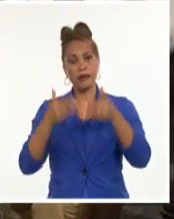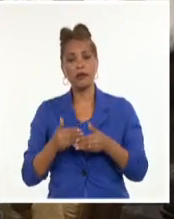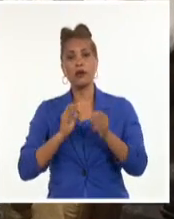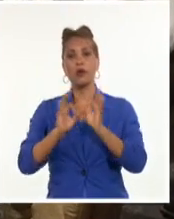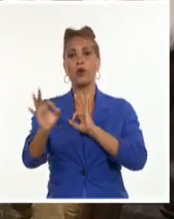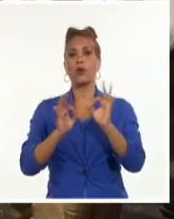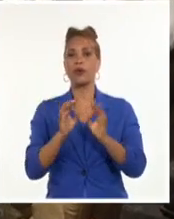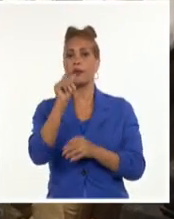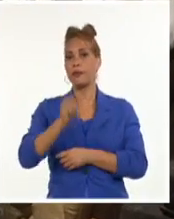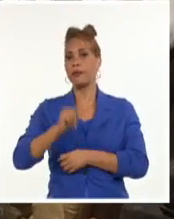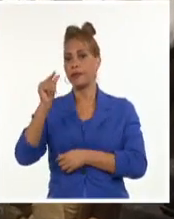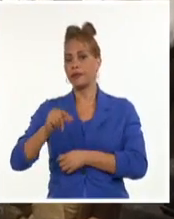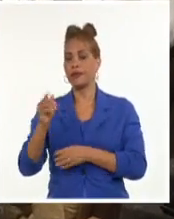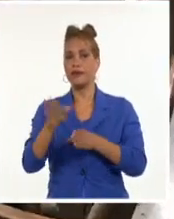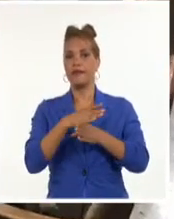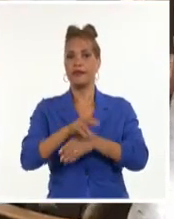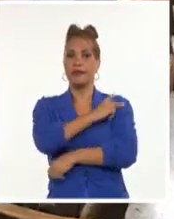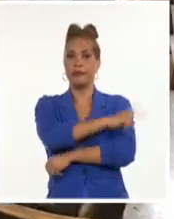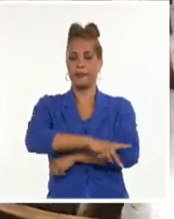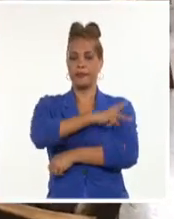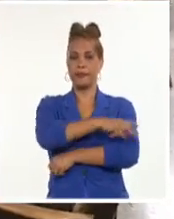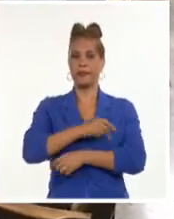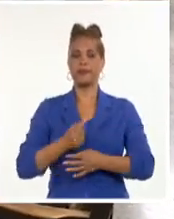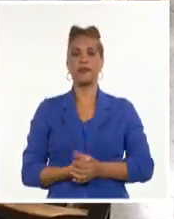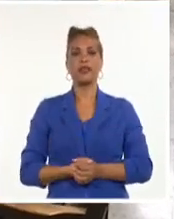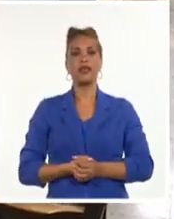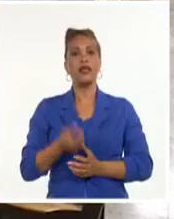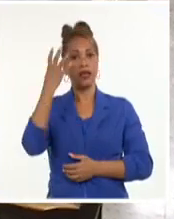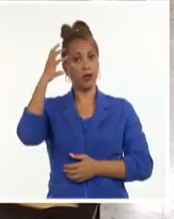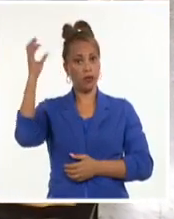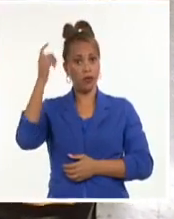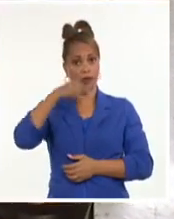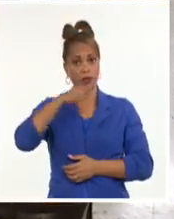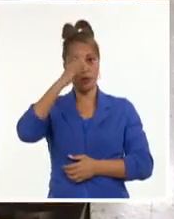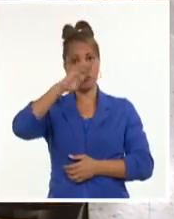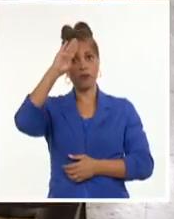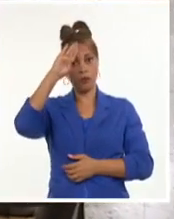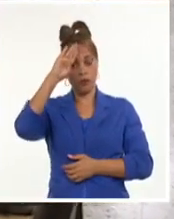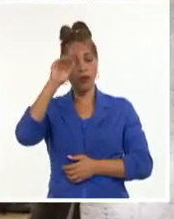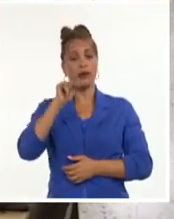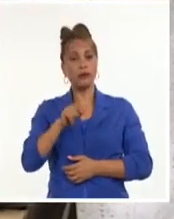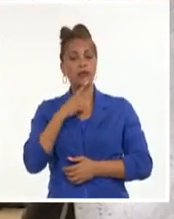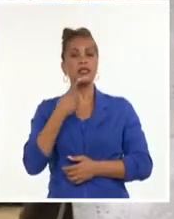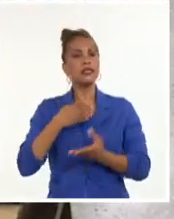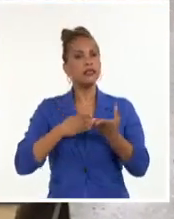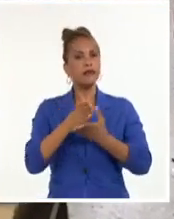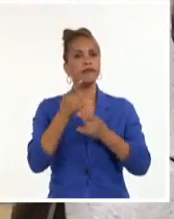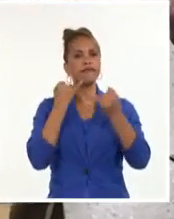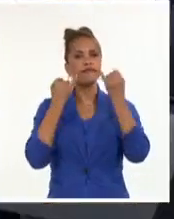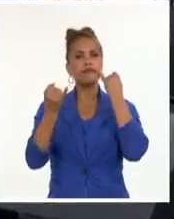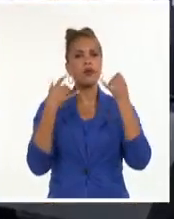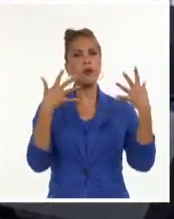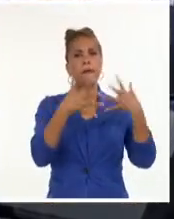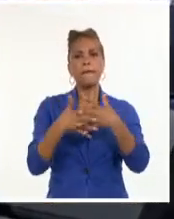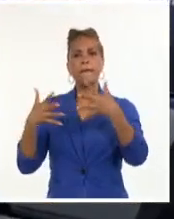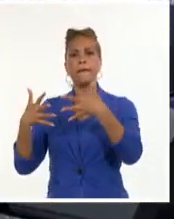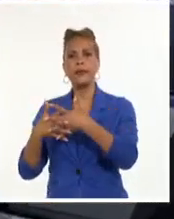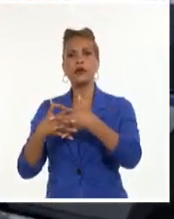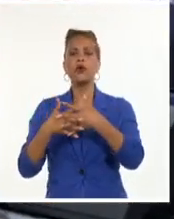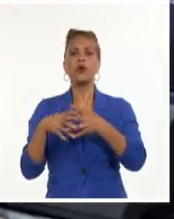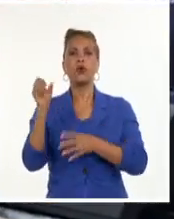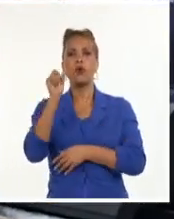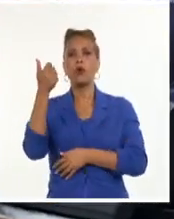los ciudadanos de ambas regiones. El gobierno de este país caribeño sostiene además su interés en mantener vínculos con la Unión